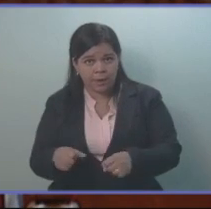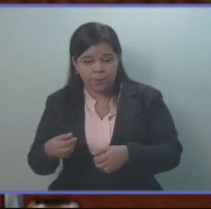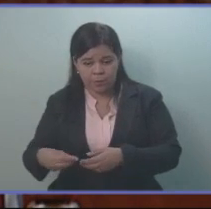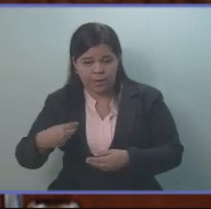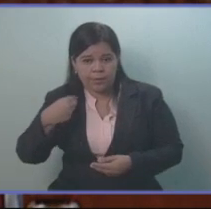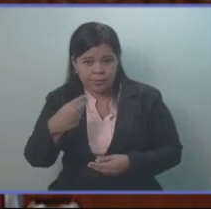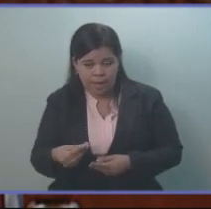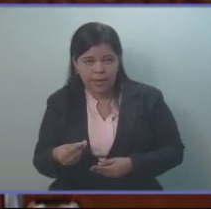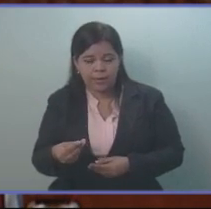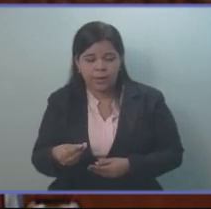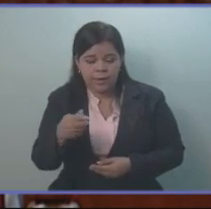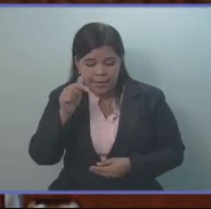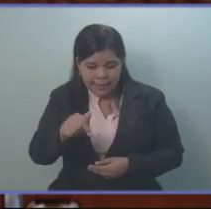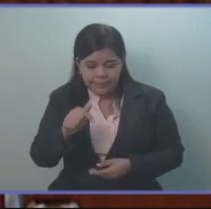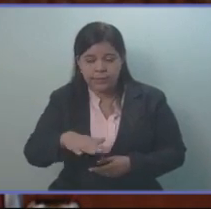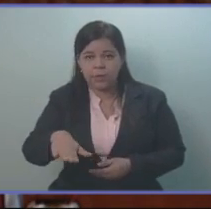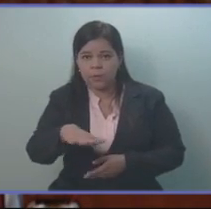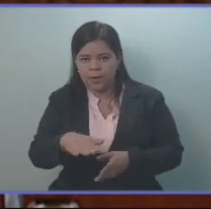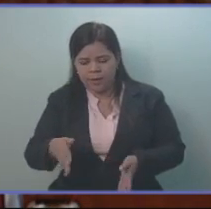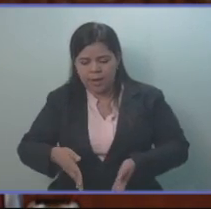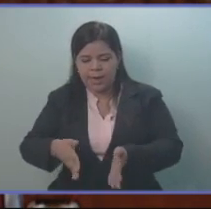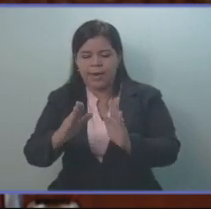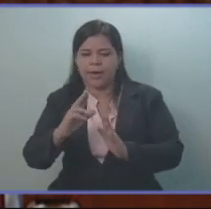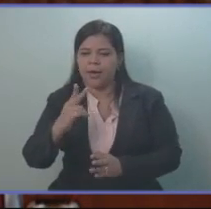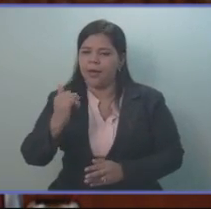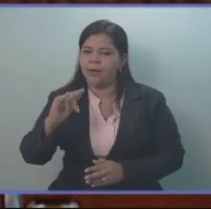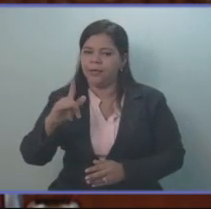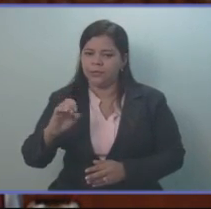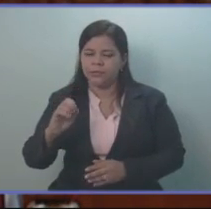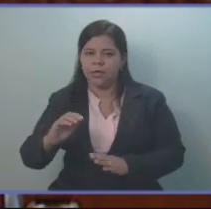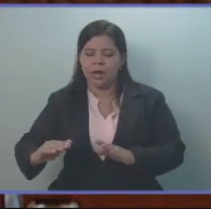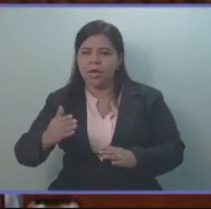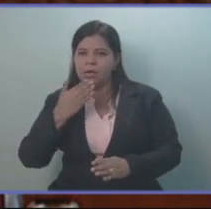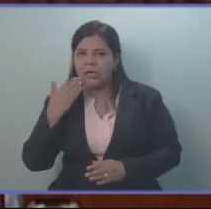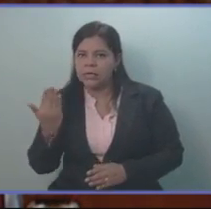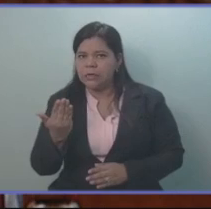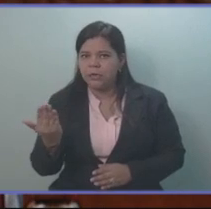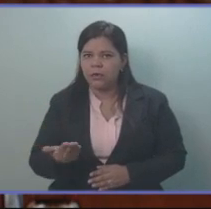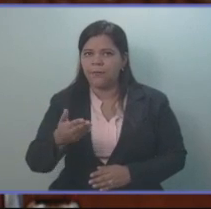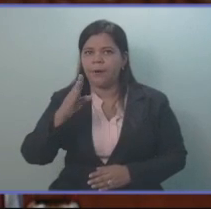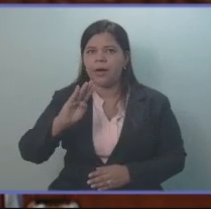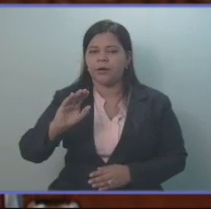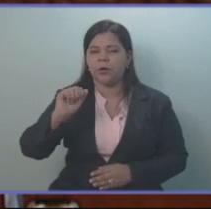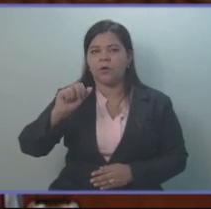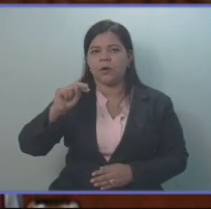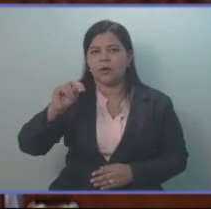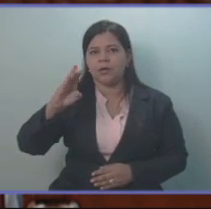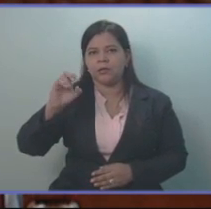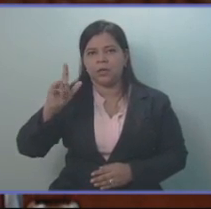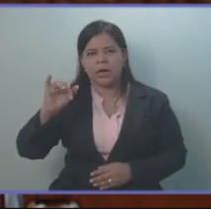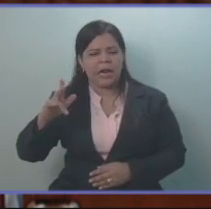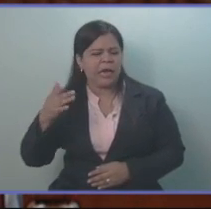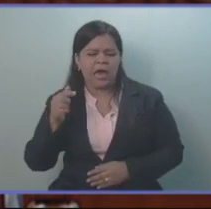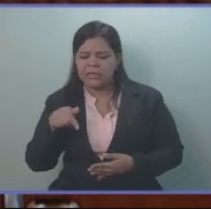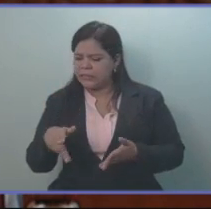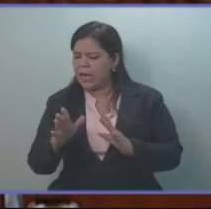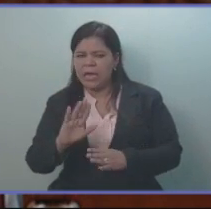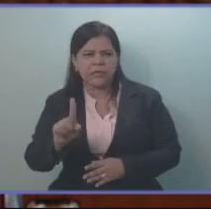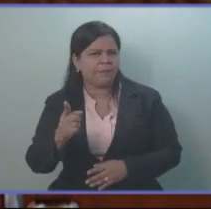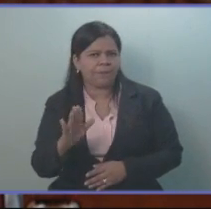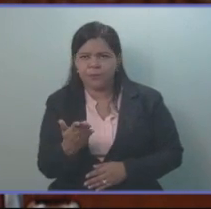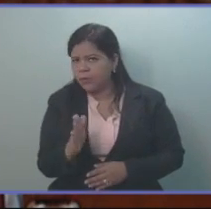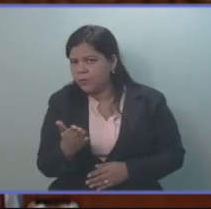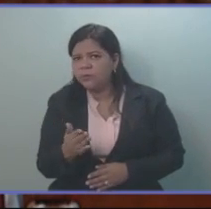denominado como Calle Chile, ubicado en el barrio Candelaria de la ciudad de San Salvador, que ha quedado en desuso a criterio de las